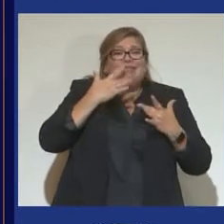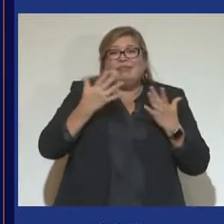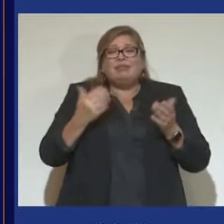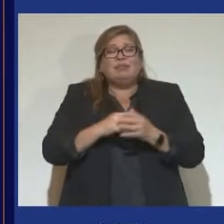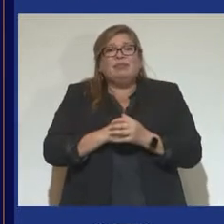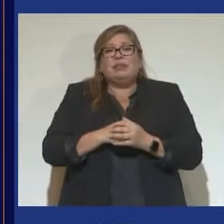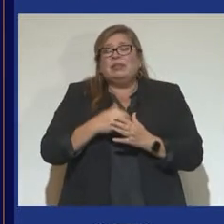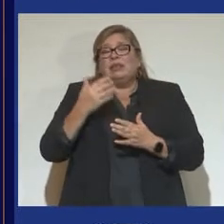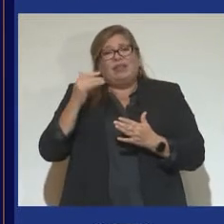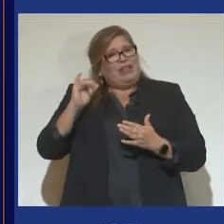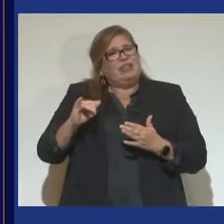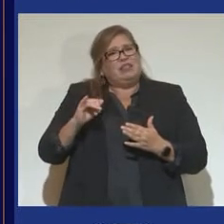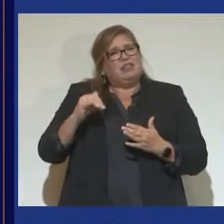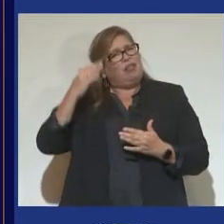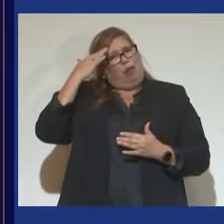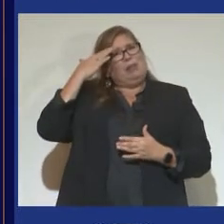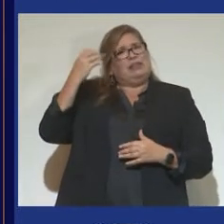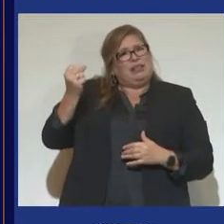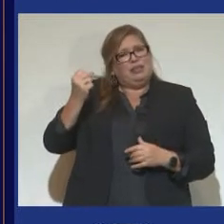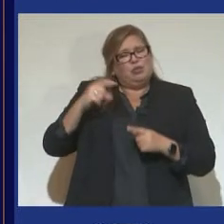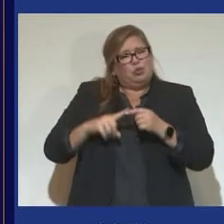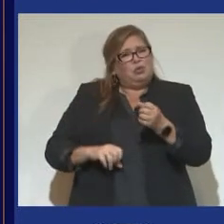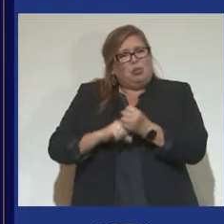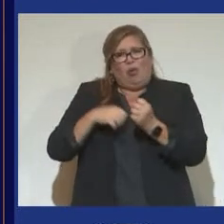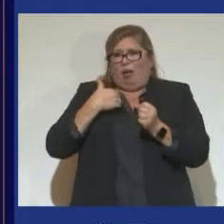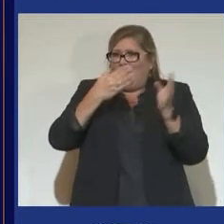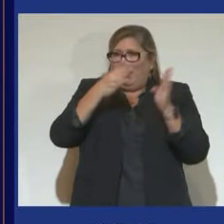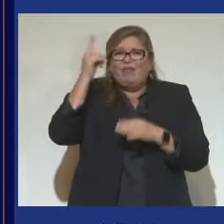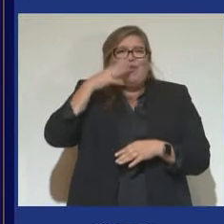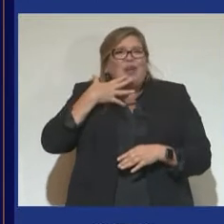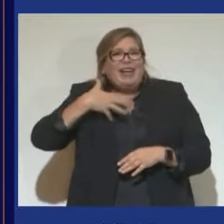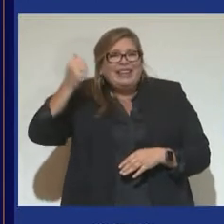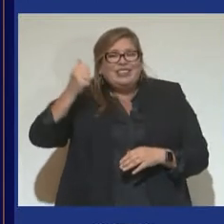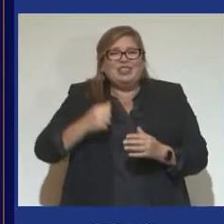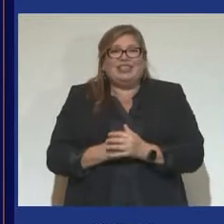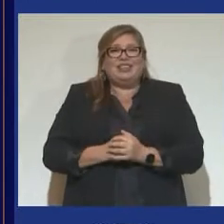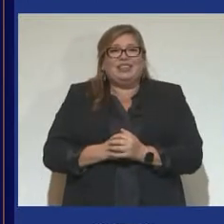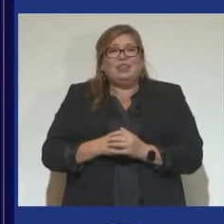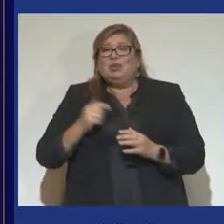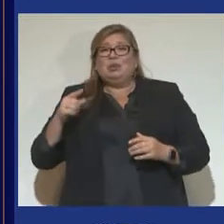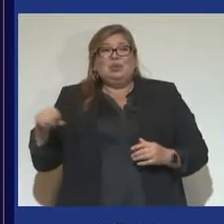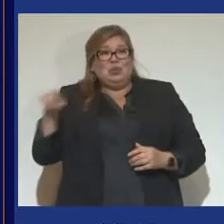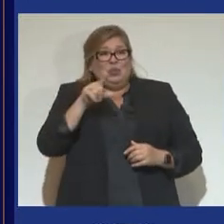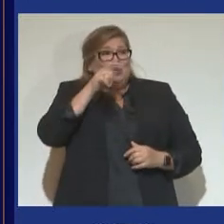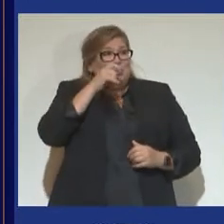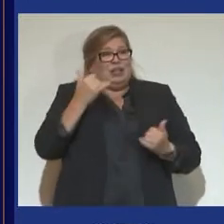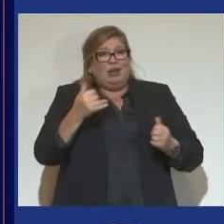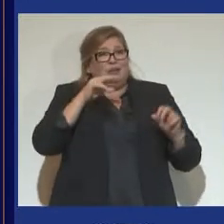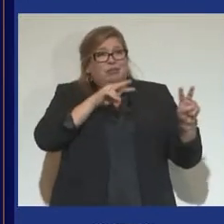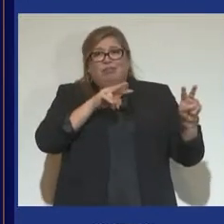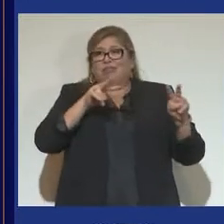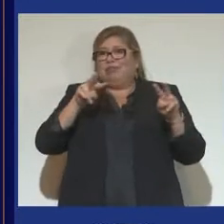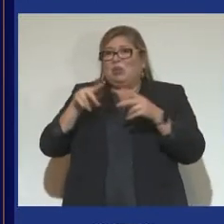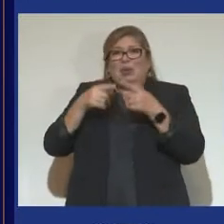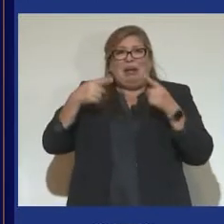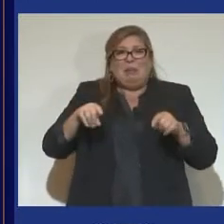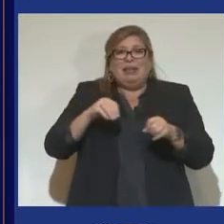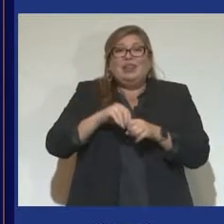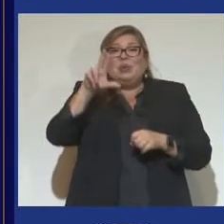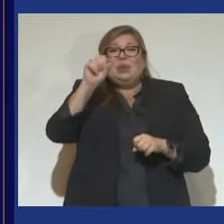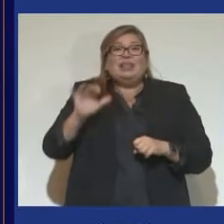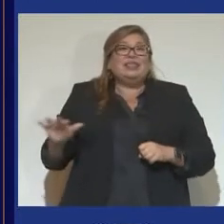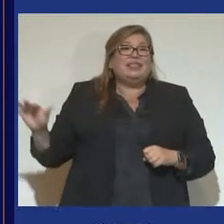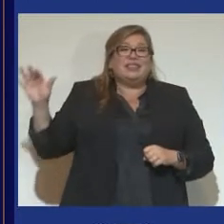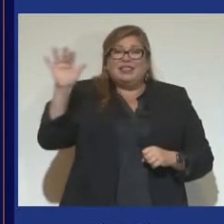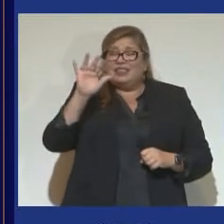vulnerables que es cuestión de sentido común y es evidente cualquier persona que mira a su alrededor y vea lo que está pasando en este país no solamente